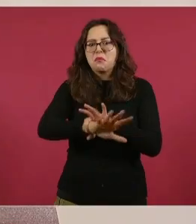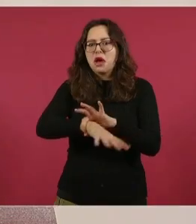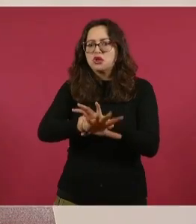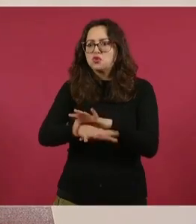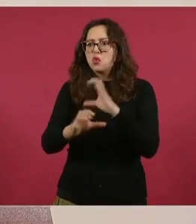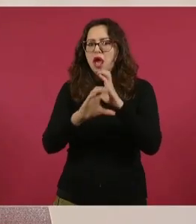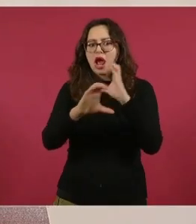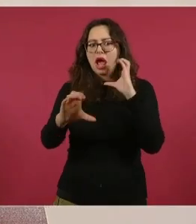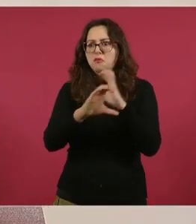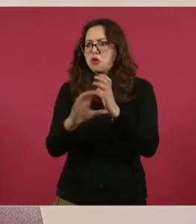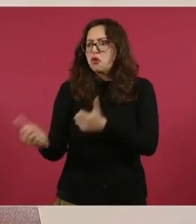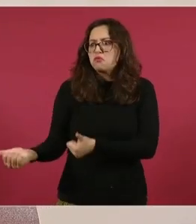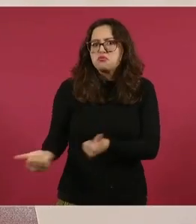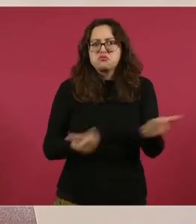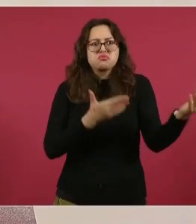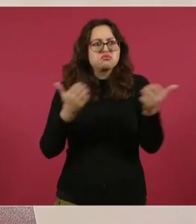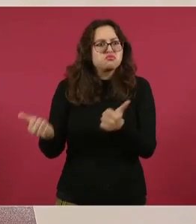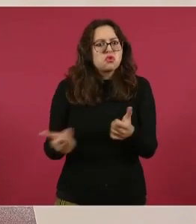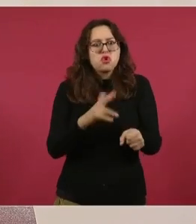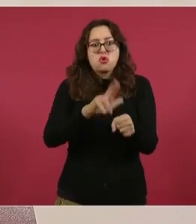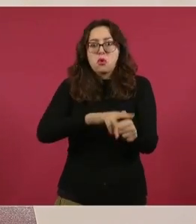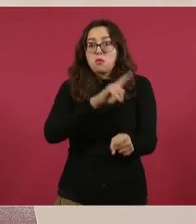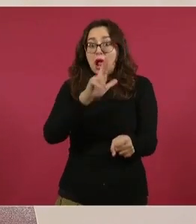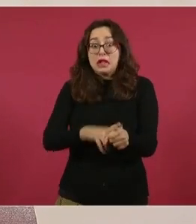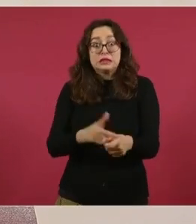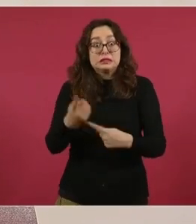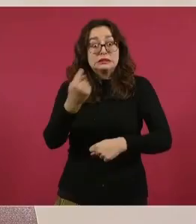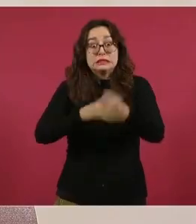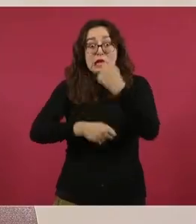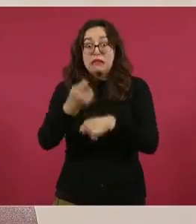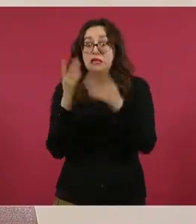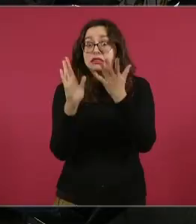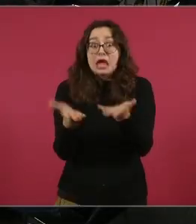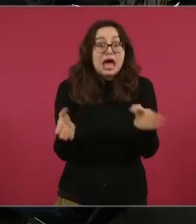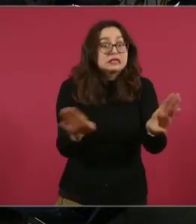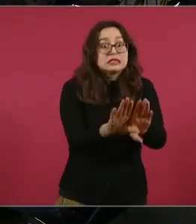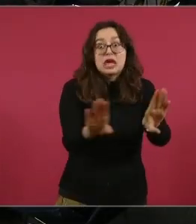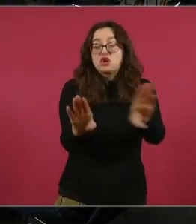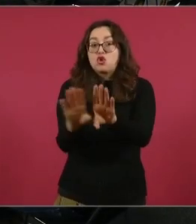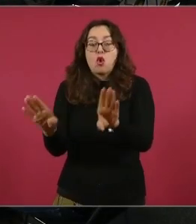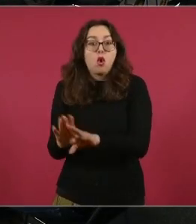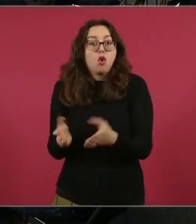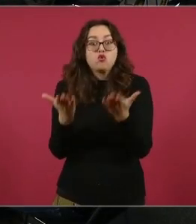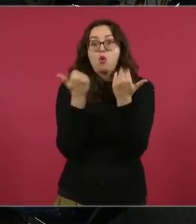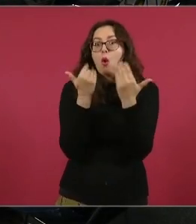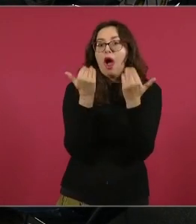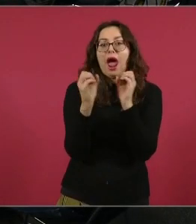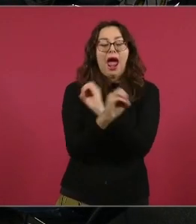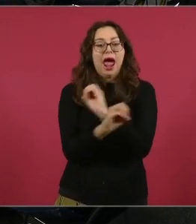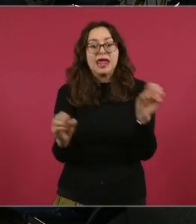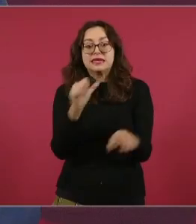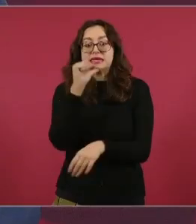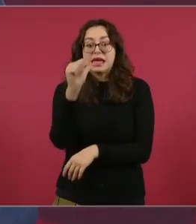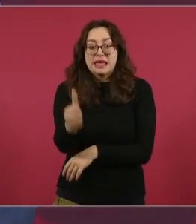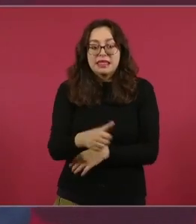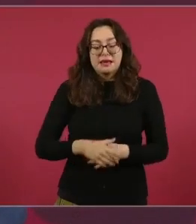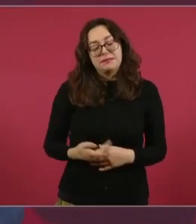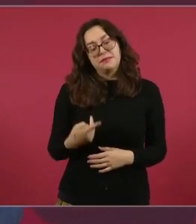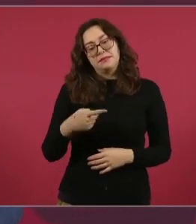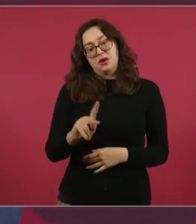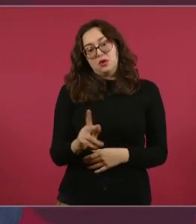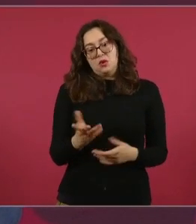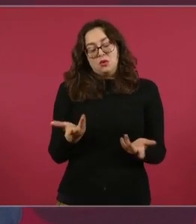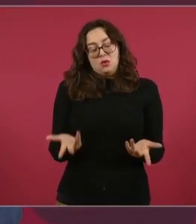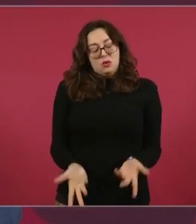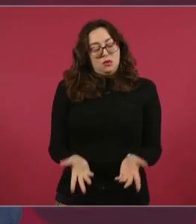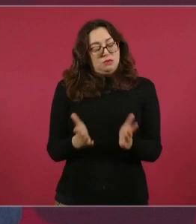No creo que esté pasando eso. Es que ustedes, y además les respeto, y